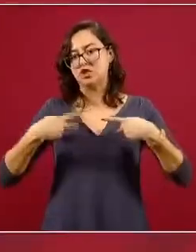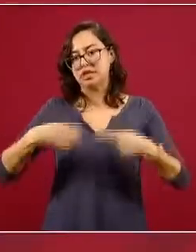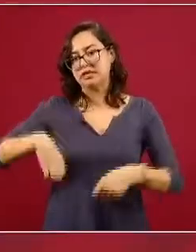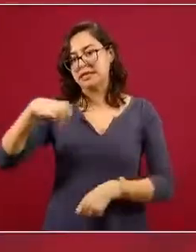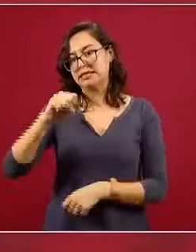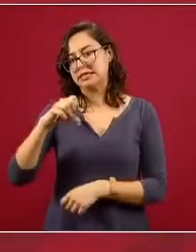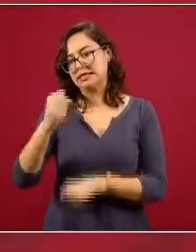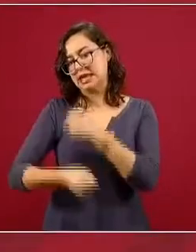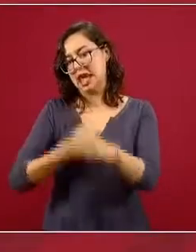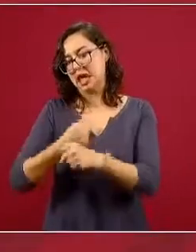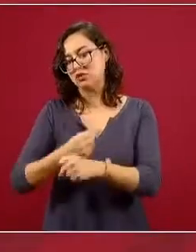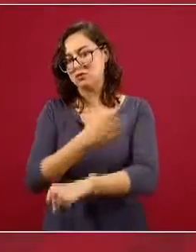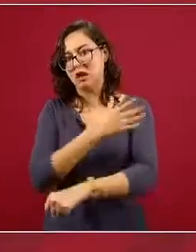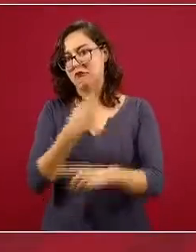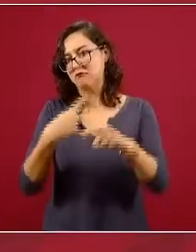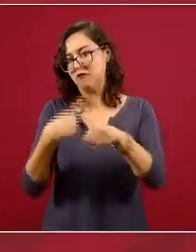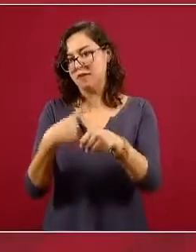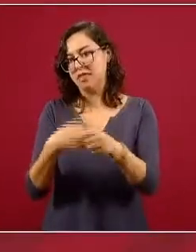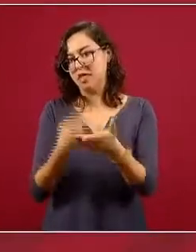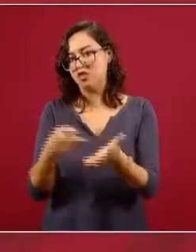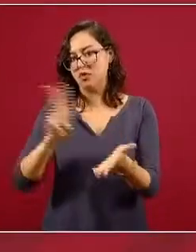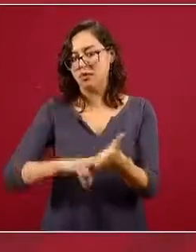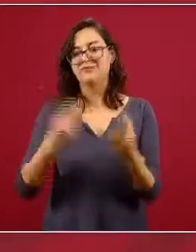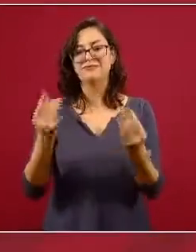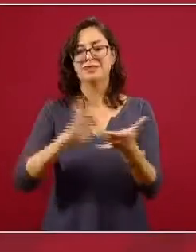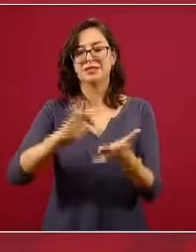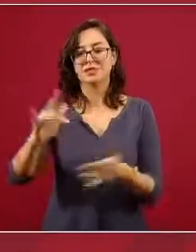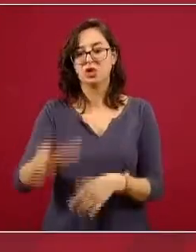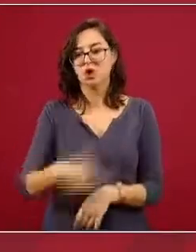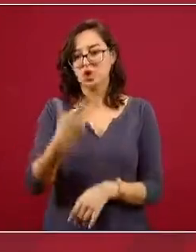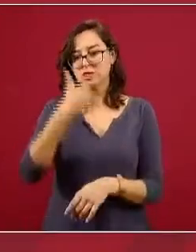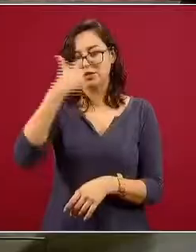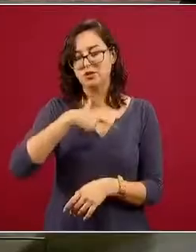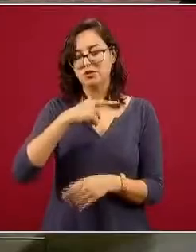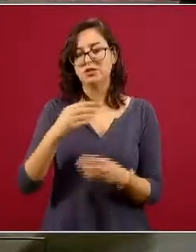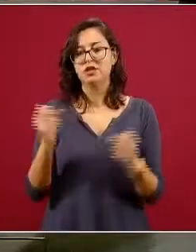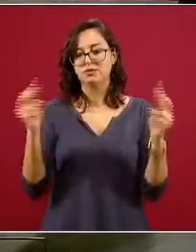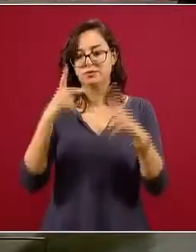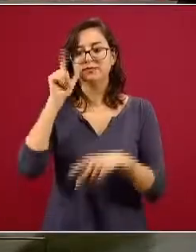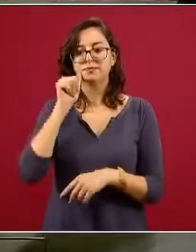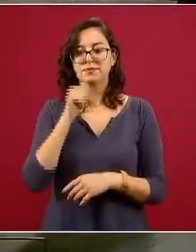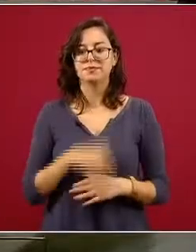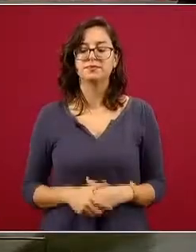Muchas gracias, son las 20 horas, aquí terminamos y nos vemos mañana. Gracias.